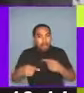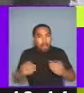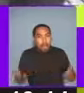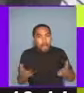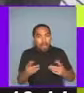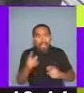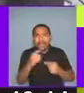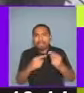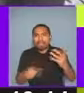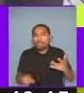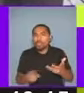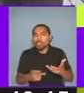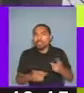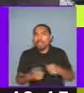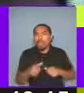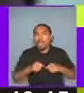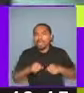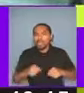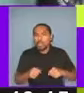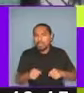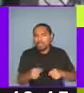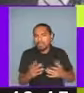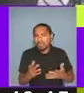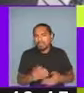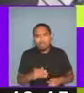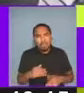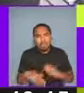decían. Y sobre todo los regalos